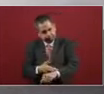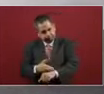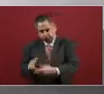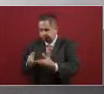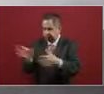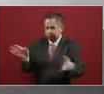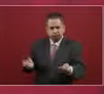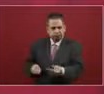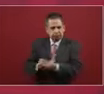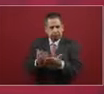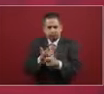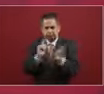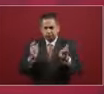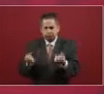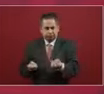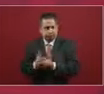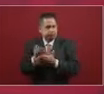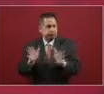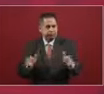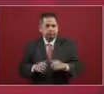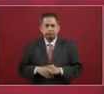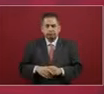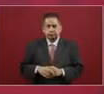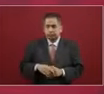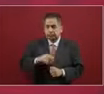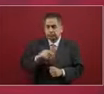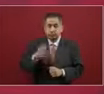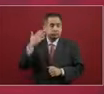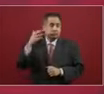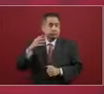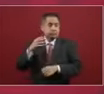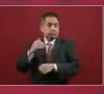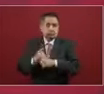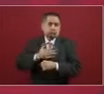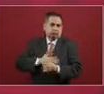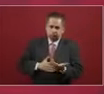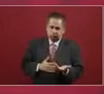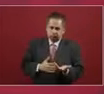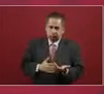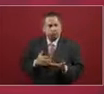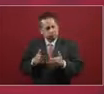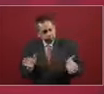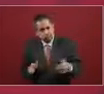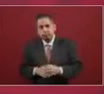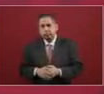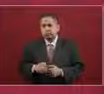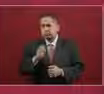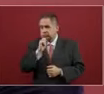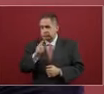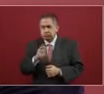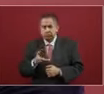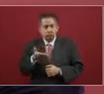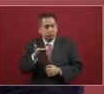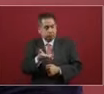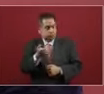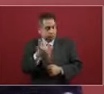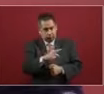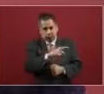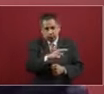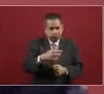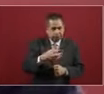Al mismo tiempo, les voy a pedir que de